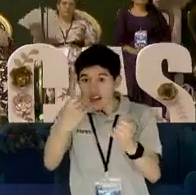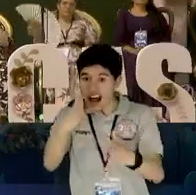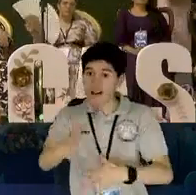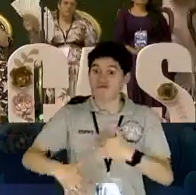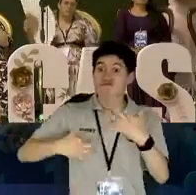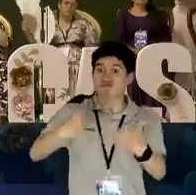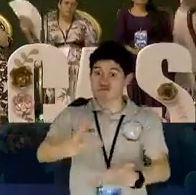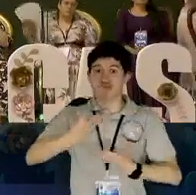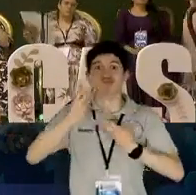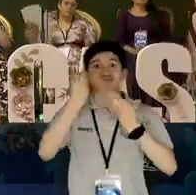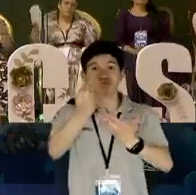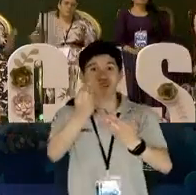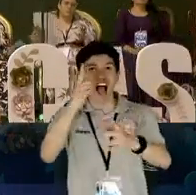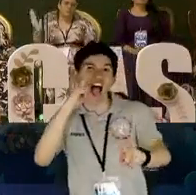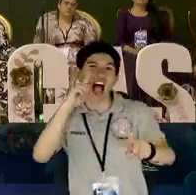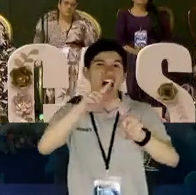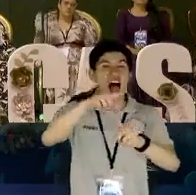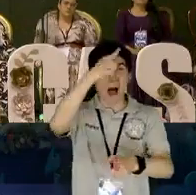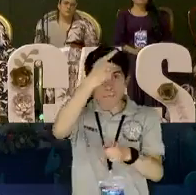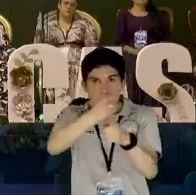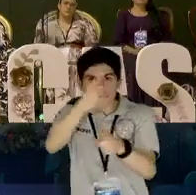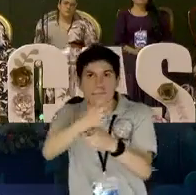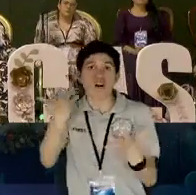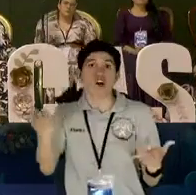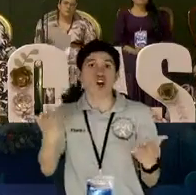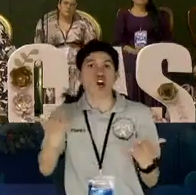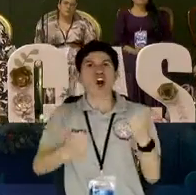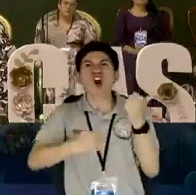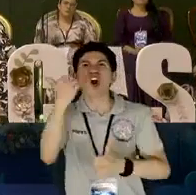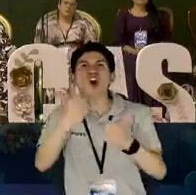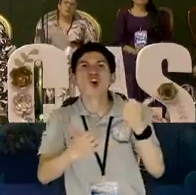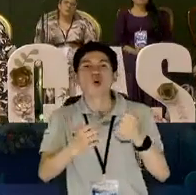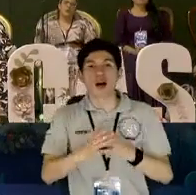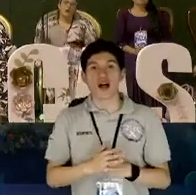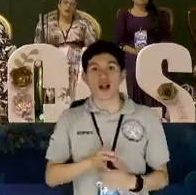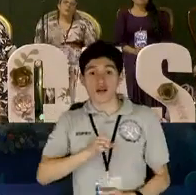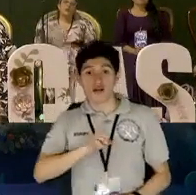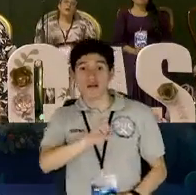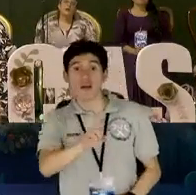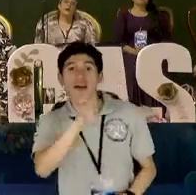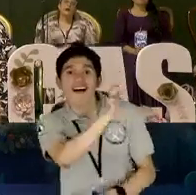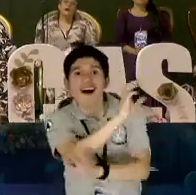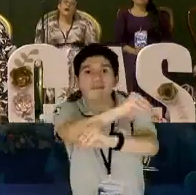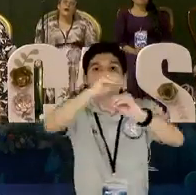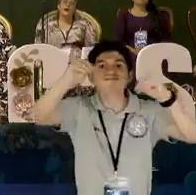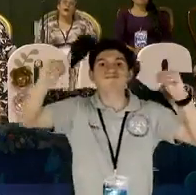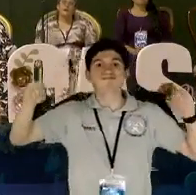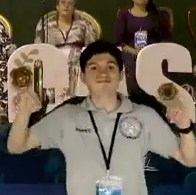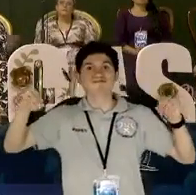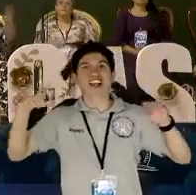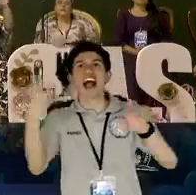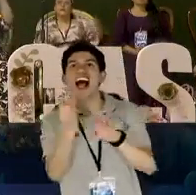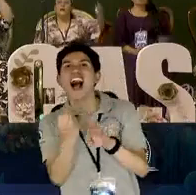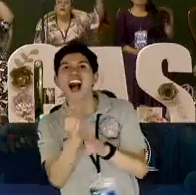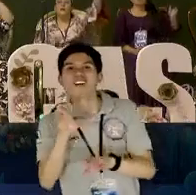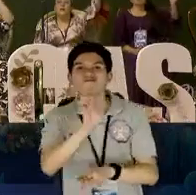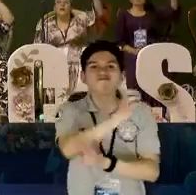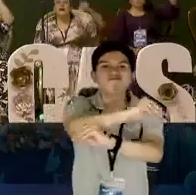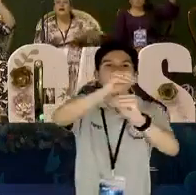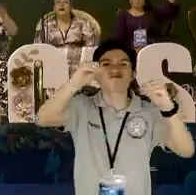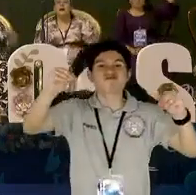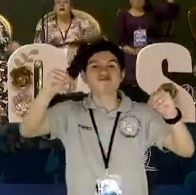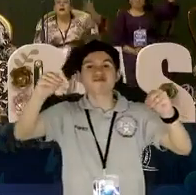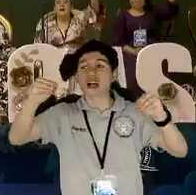El propósito principal de la iglesia es ir y hacer discípulo. Anuncien esta gloriosa palabra a todas